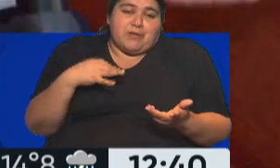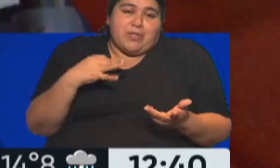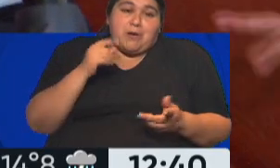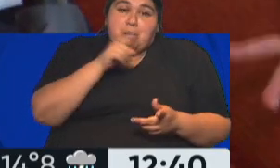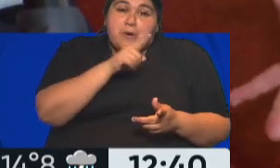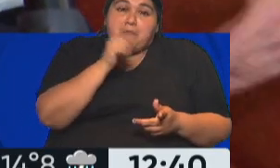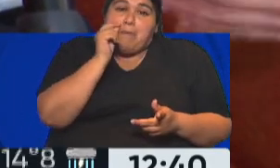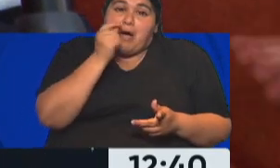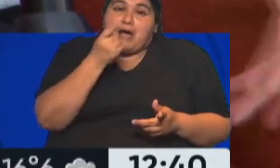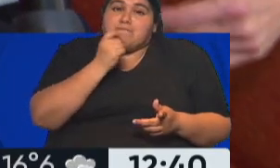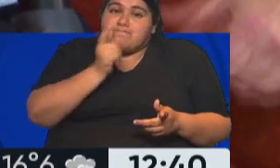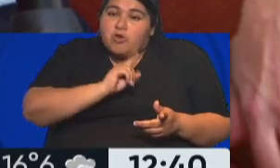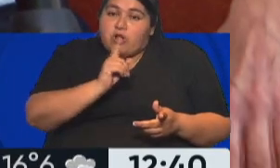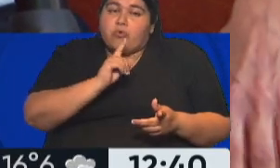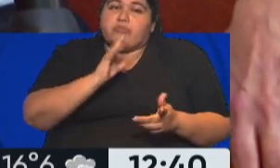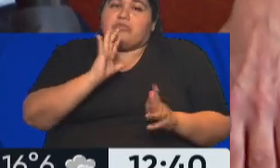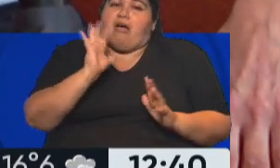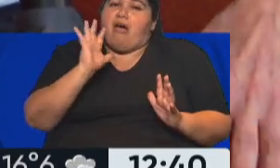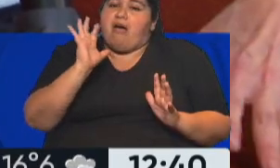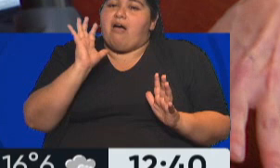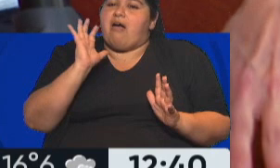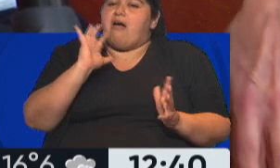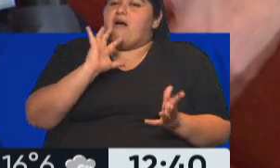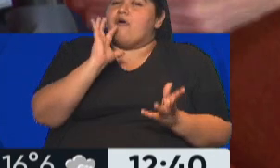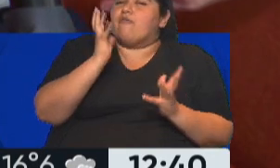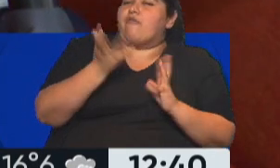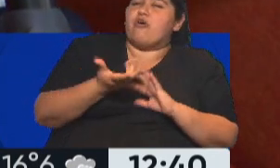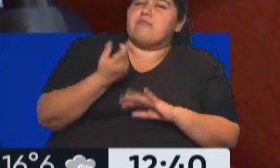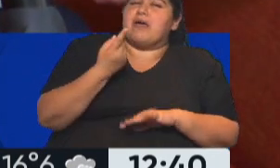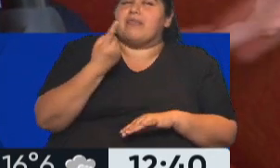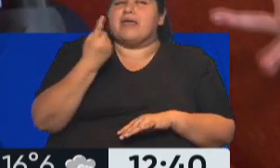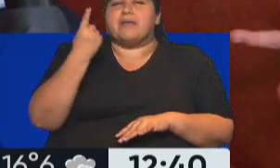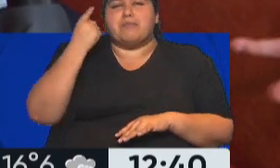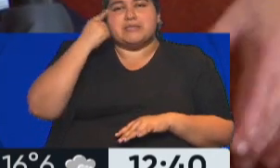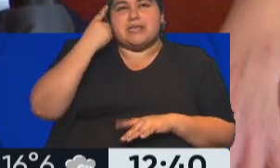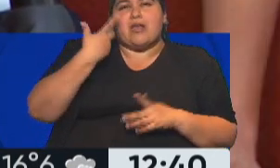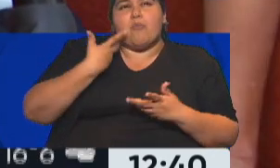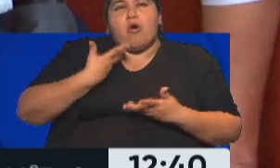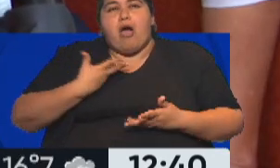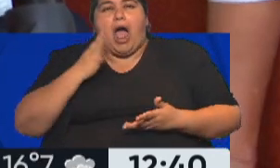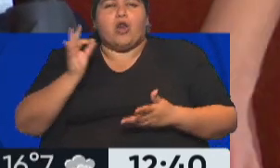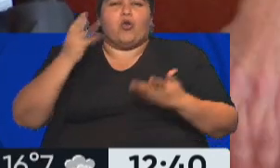que acompaña de otro modo o desde un lugar más natural.